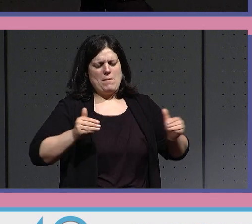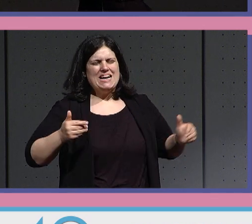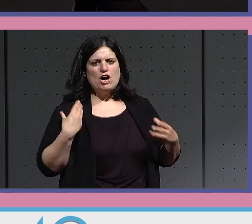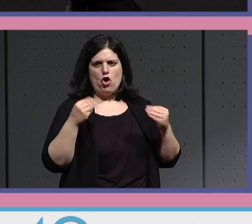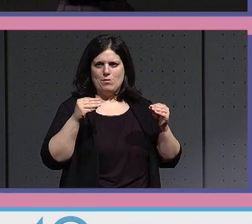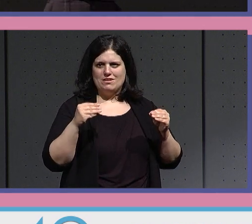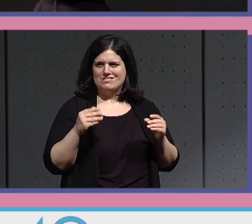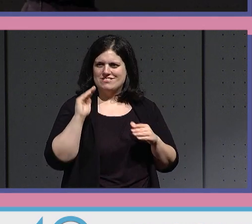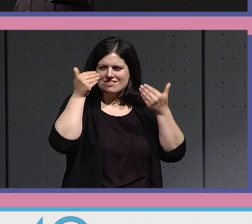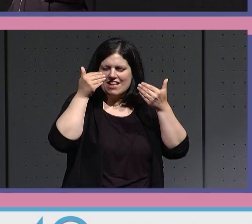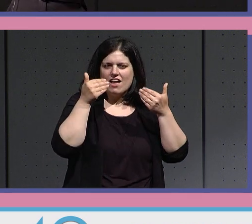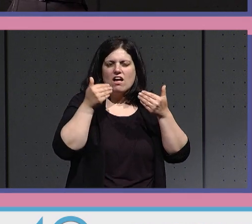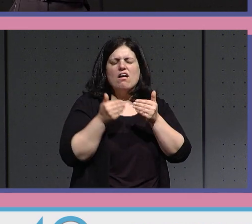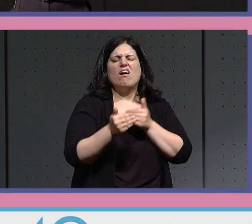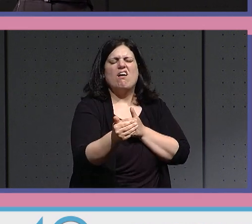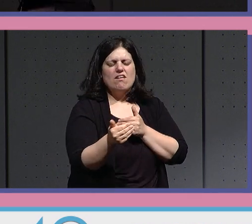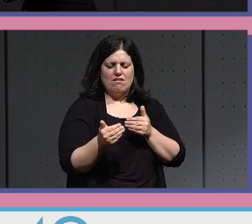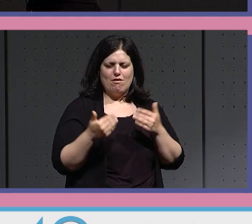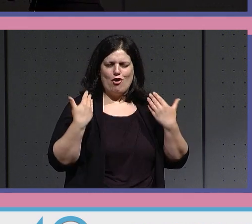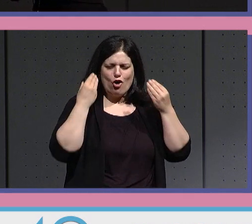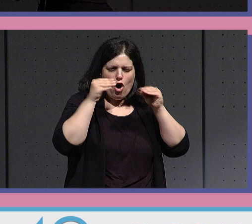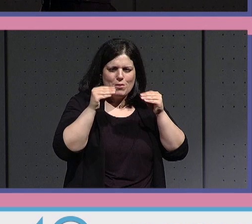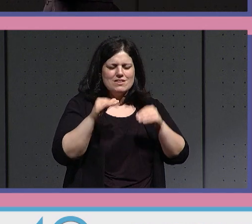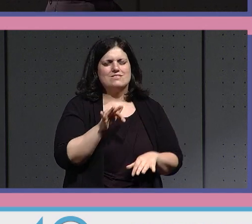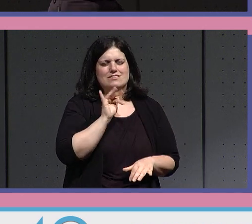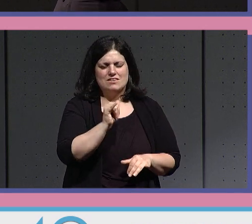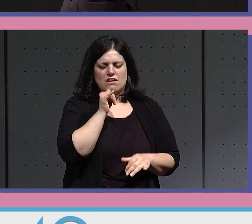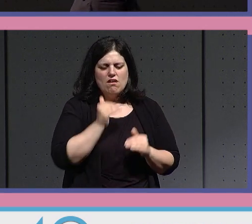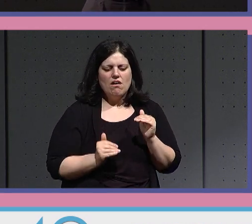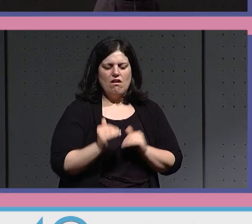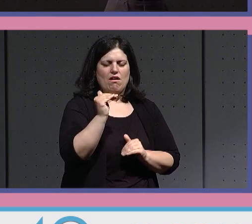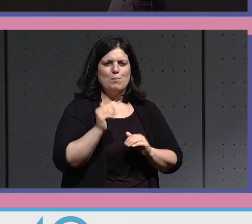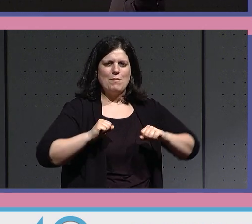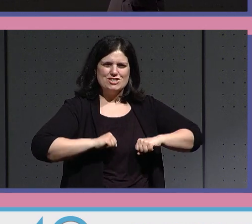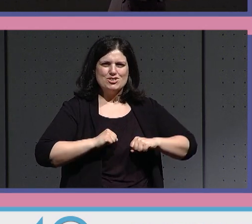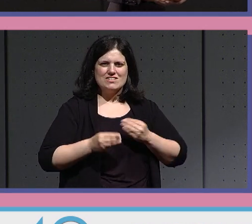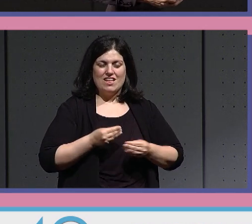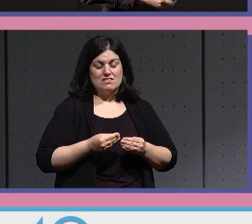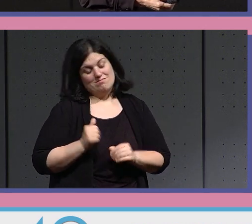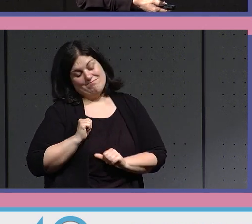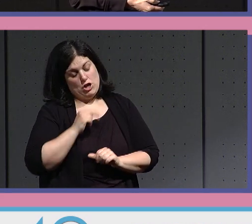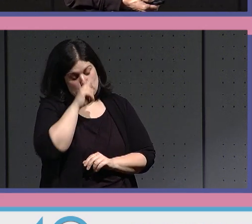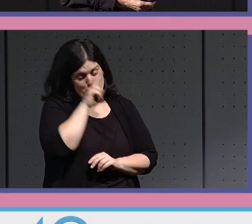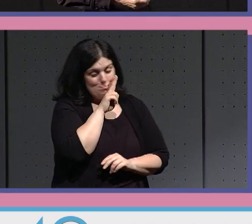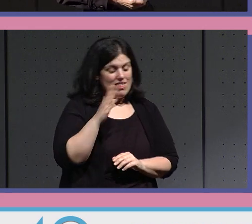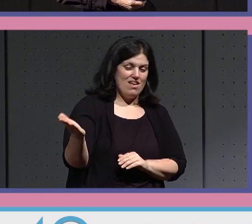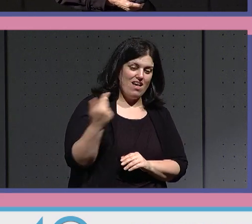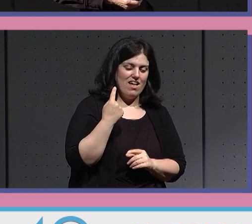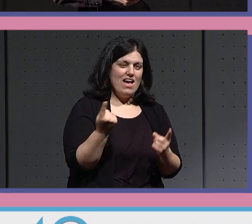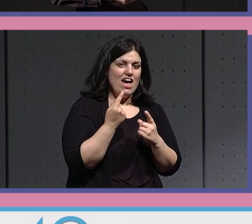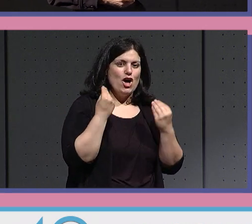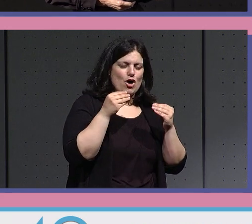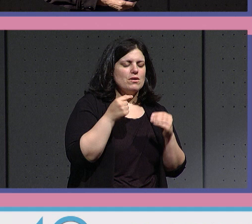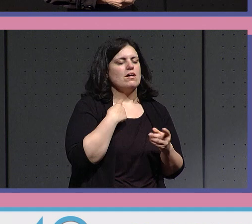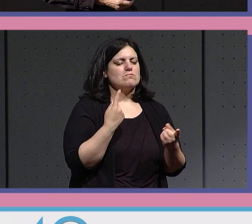jovencitas. No sabemos qué pasará en el futuro. Y entonces, ¿qué pasa? Que los padres dicen, no, pues ahora, ¿no? Y entonces tenemos más padres de hijos jovencitos y parece